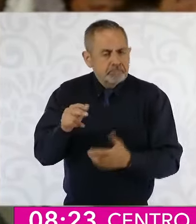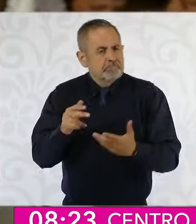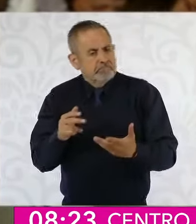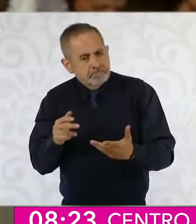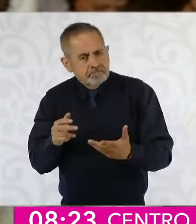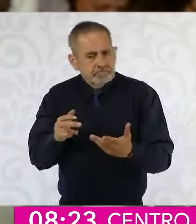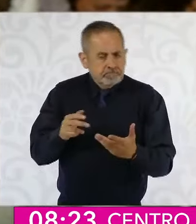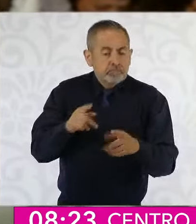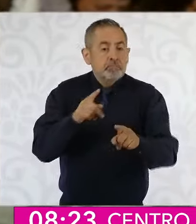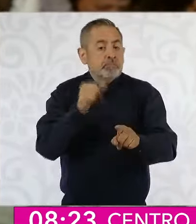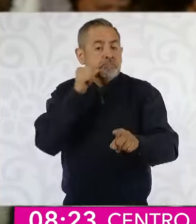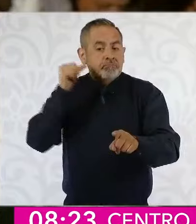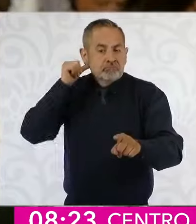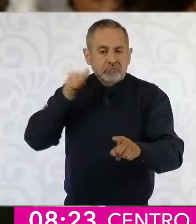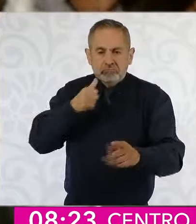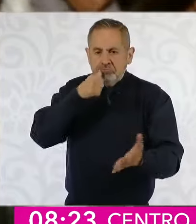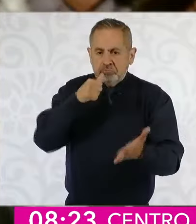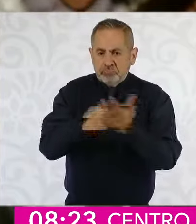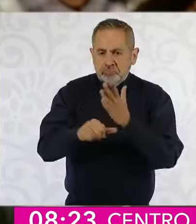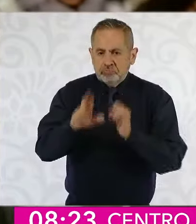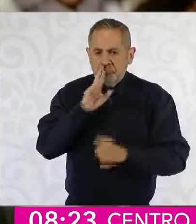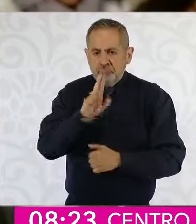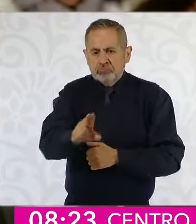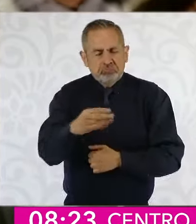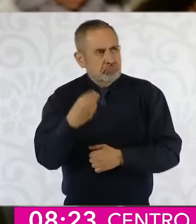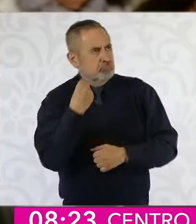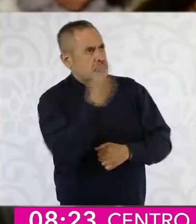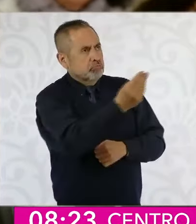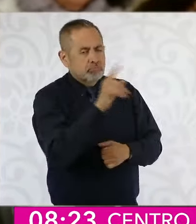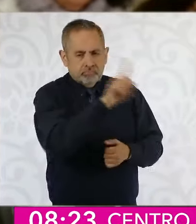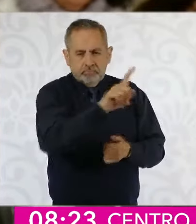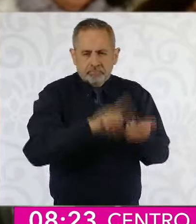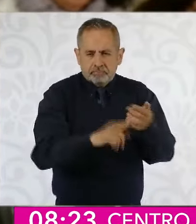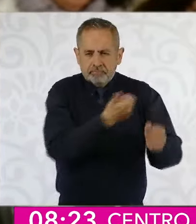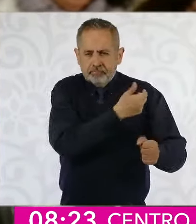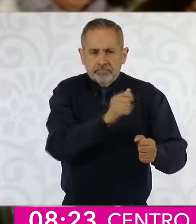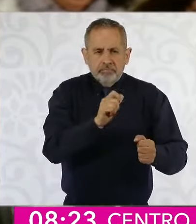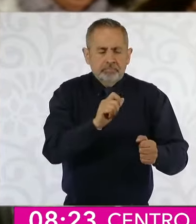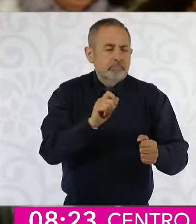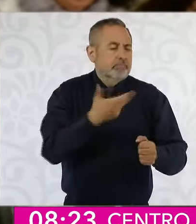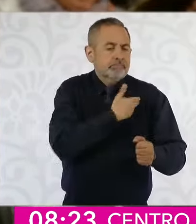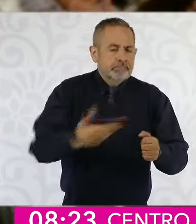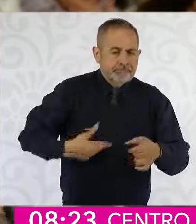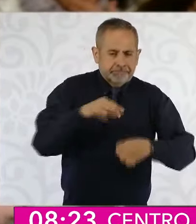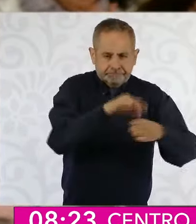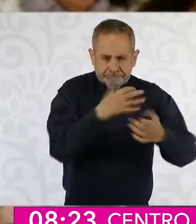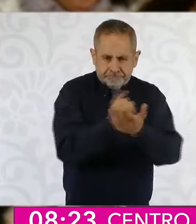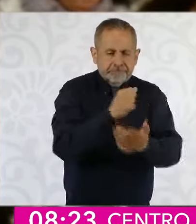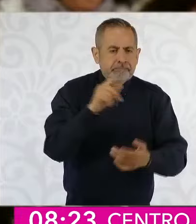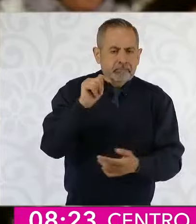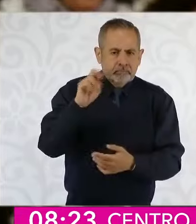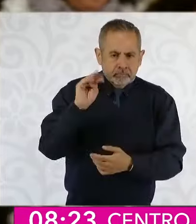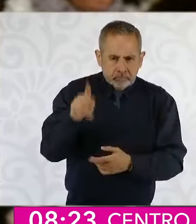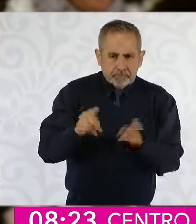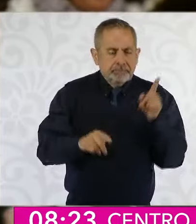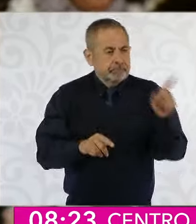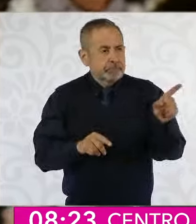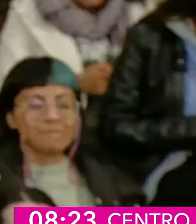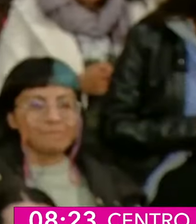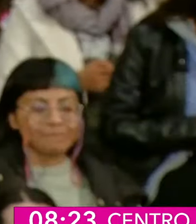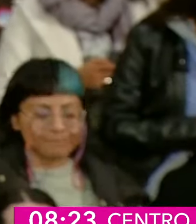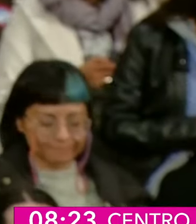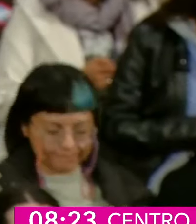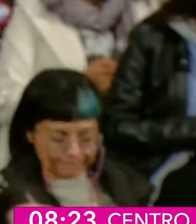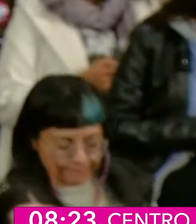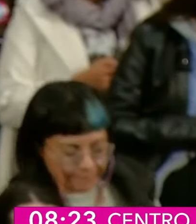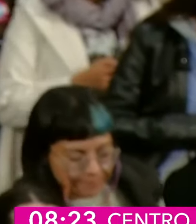que dio el día de ayer a la carta del presidente, al presidente electo Donald Trump, también ya hay una declaración de